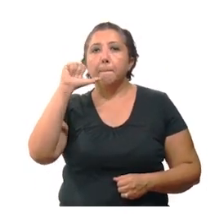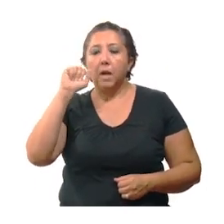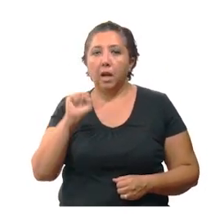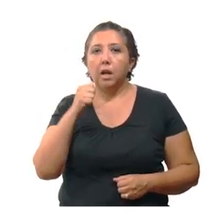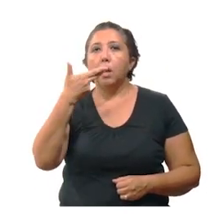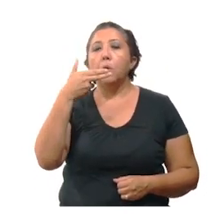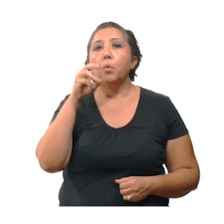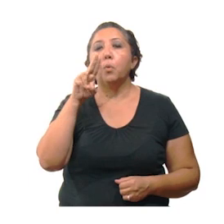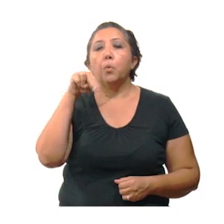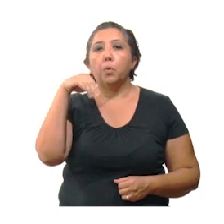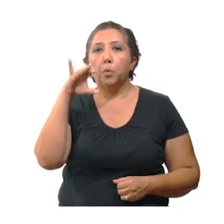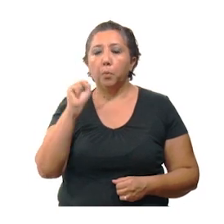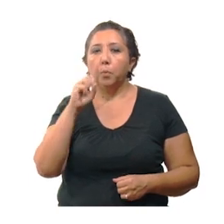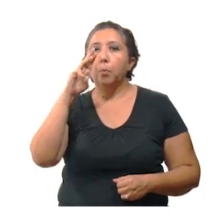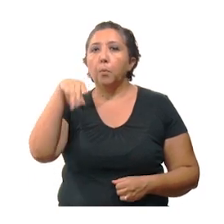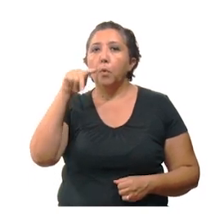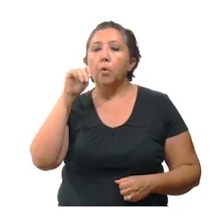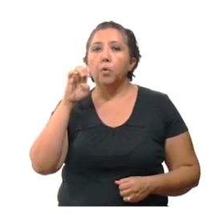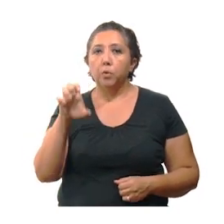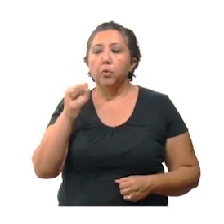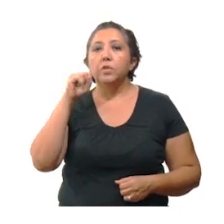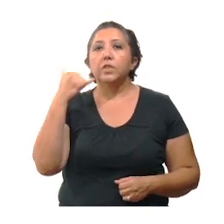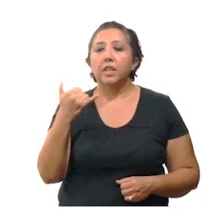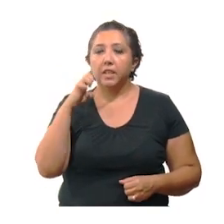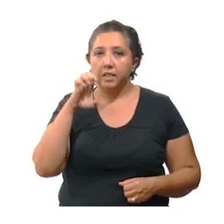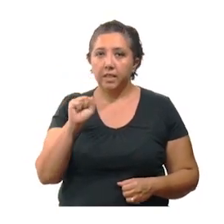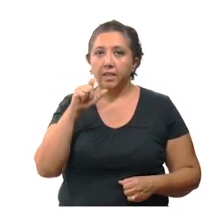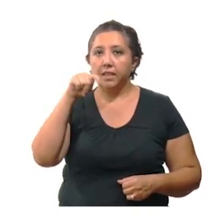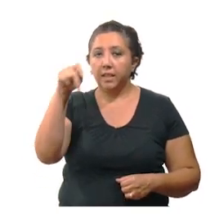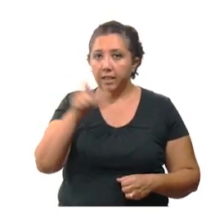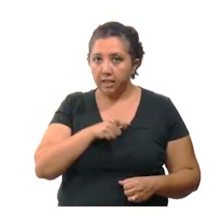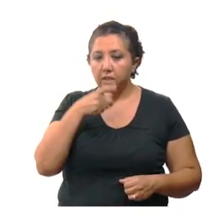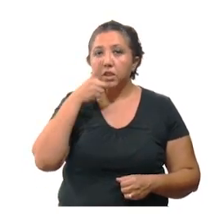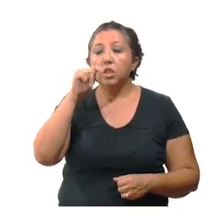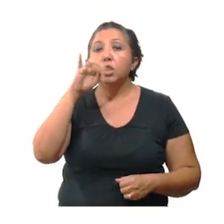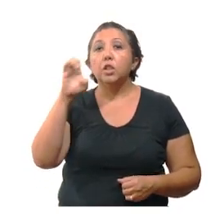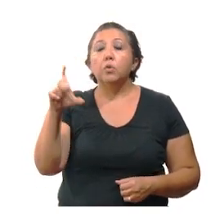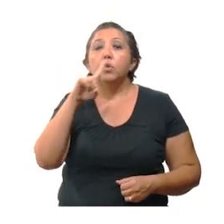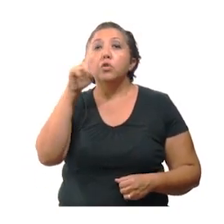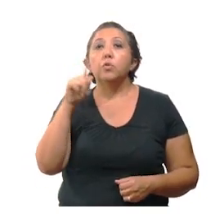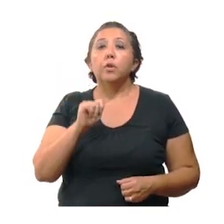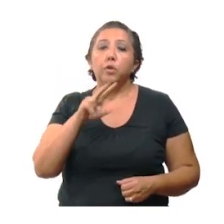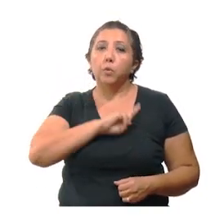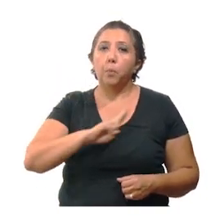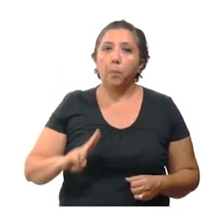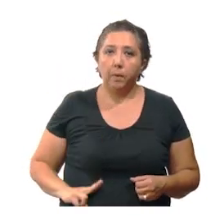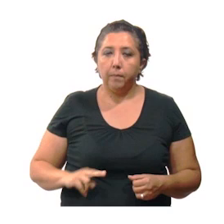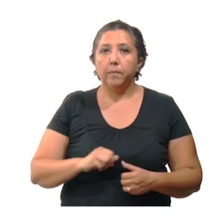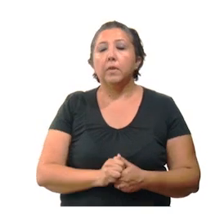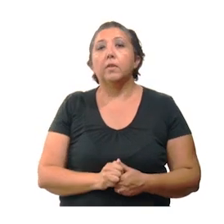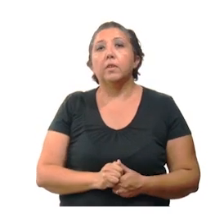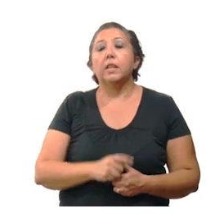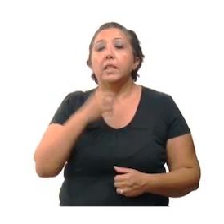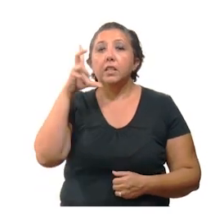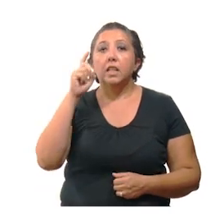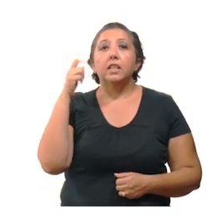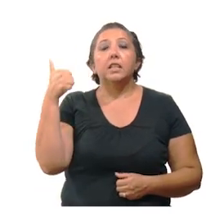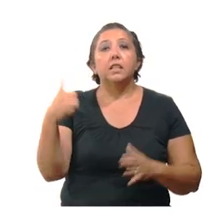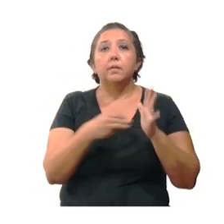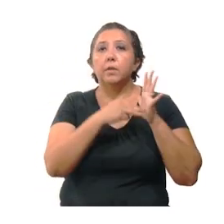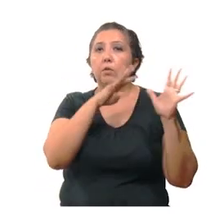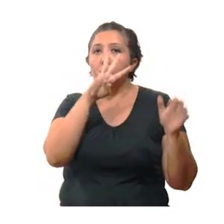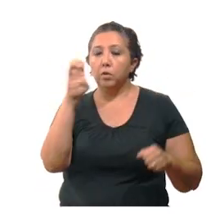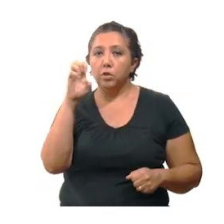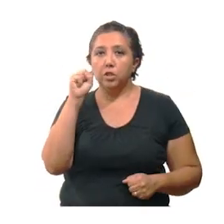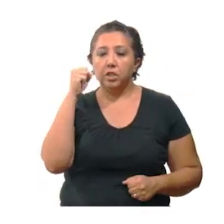Concal, Junucmá, Isamal, Motul, Seye, Suquilá, Tekax, Tikul, Sukacab y Humán. De los 36